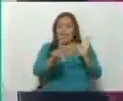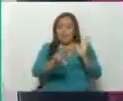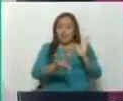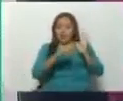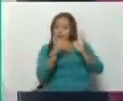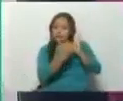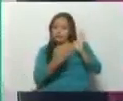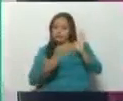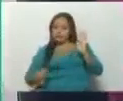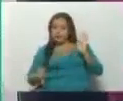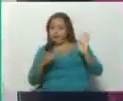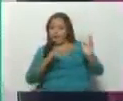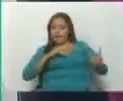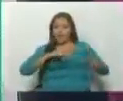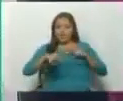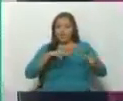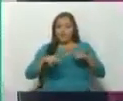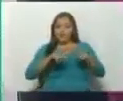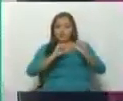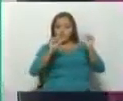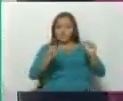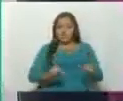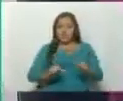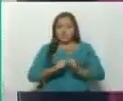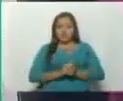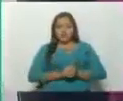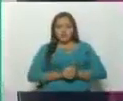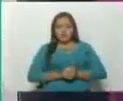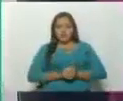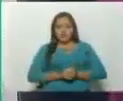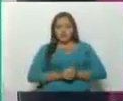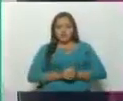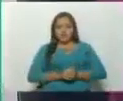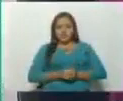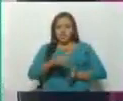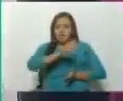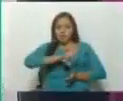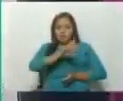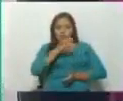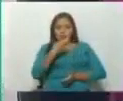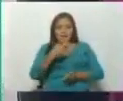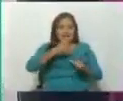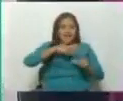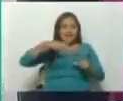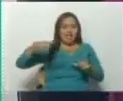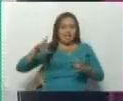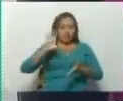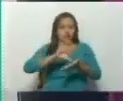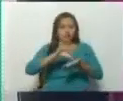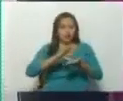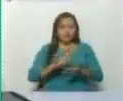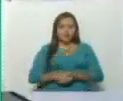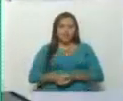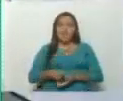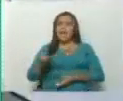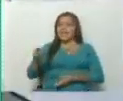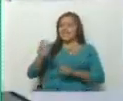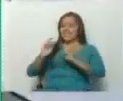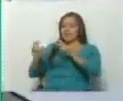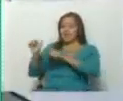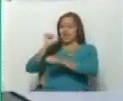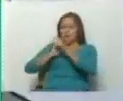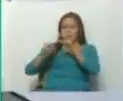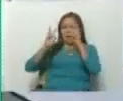que dé marco, entre otras cosas, a un sistema eficiente de la energía en la ciudad. El tema del agua, el agua